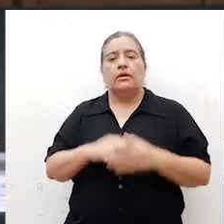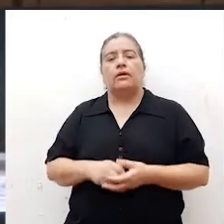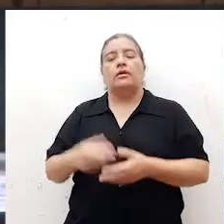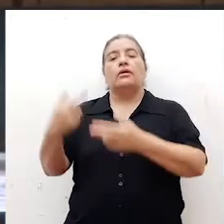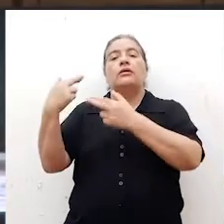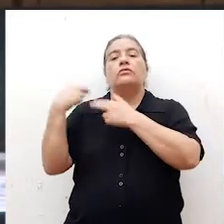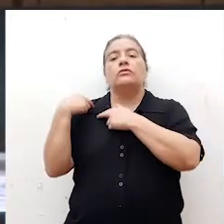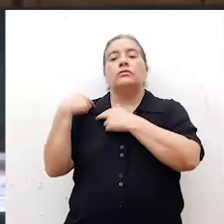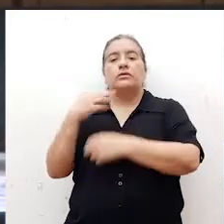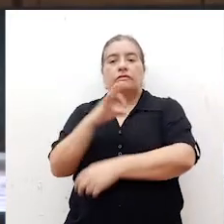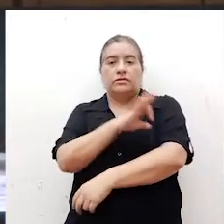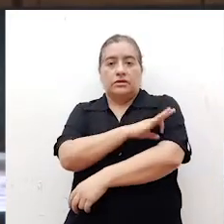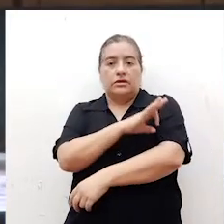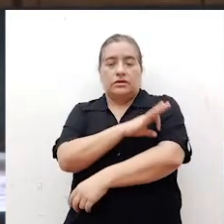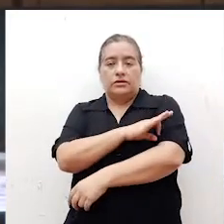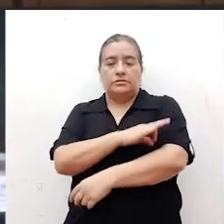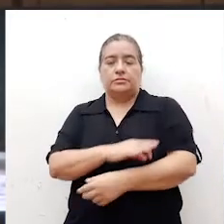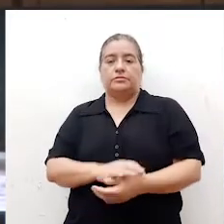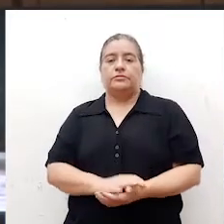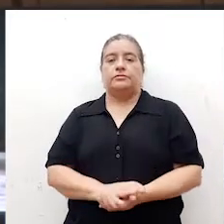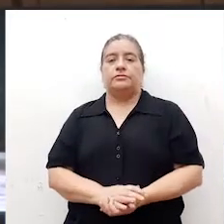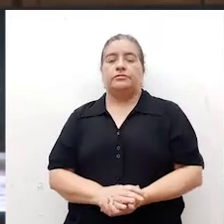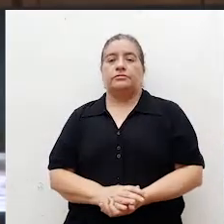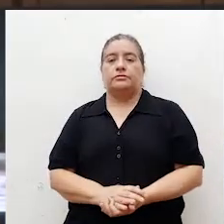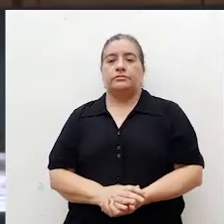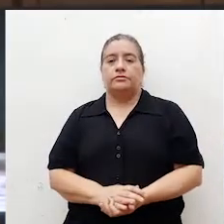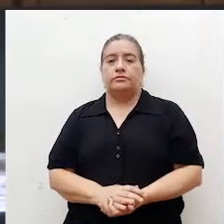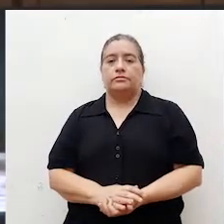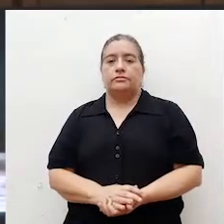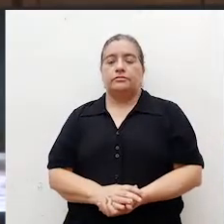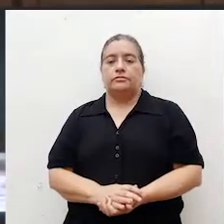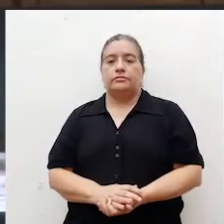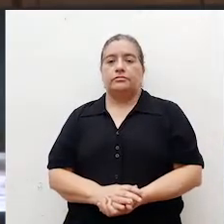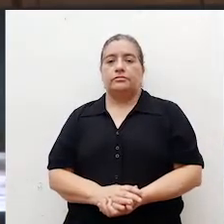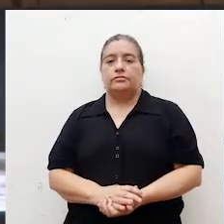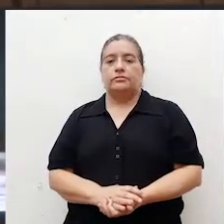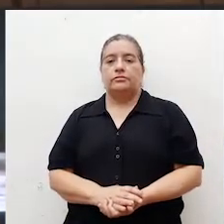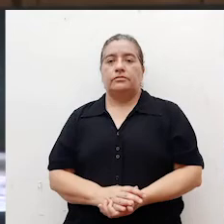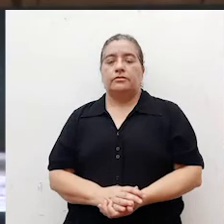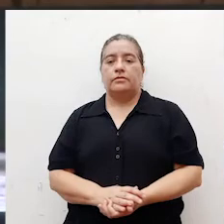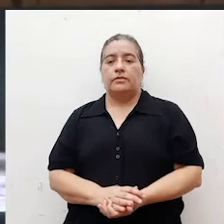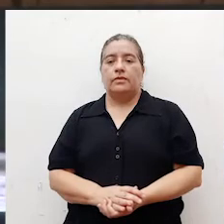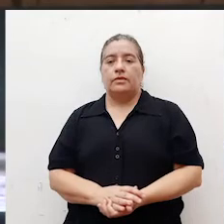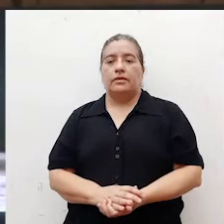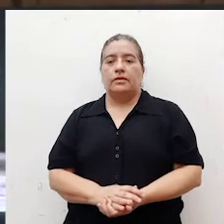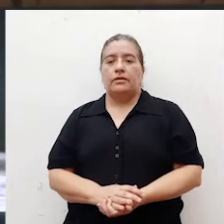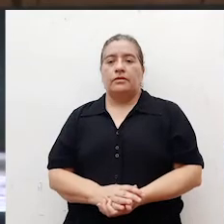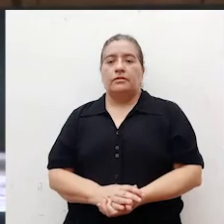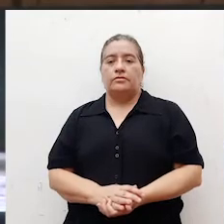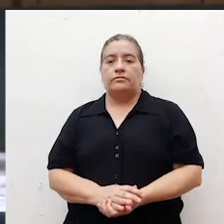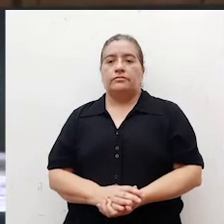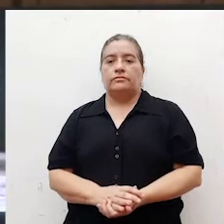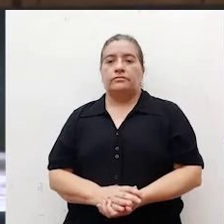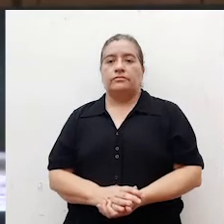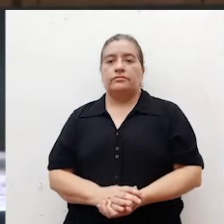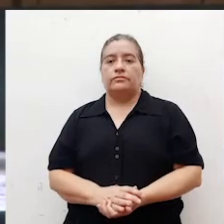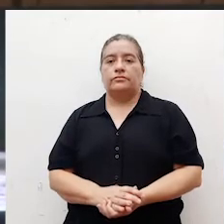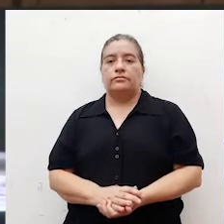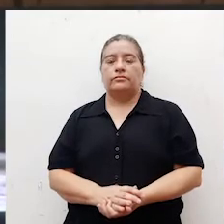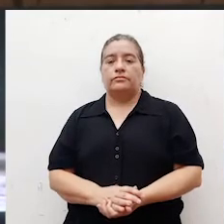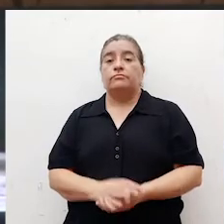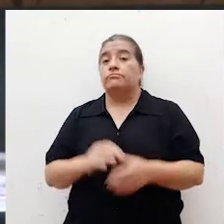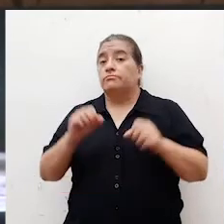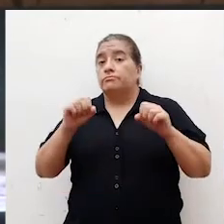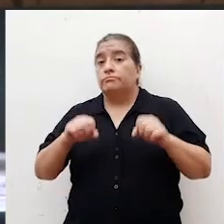es su lectura y posición respecto a estos temas. Ok, hay una pregunta más. Profesor, muy